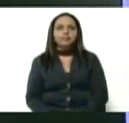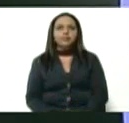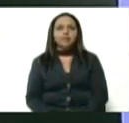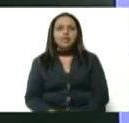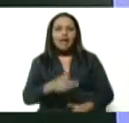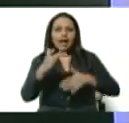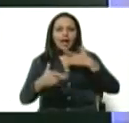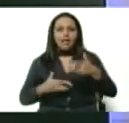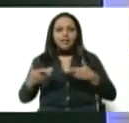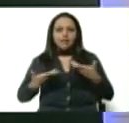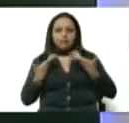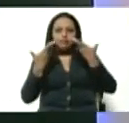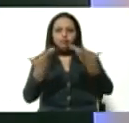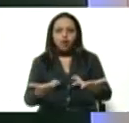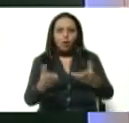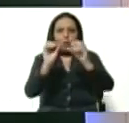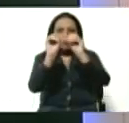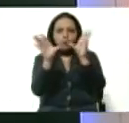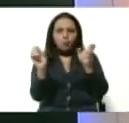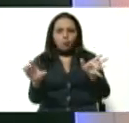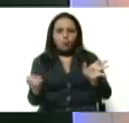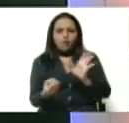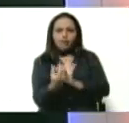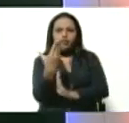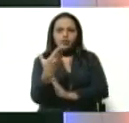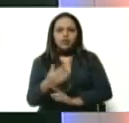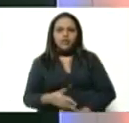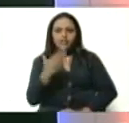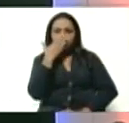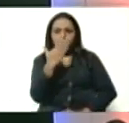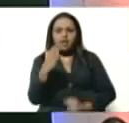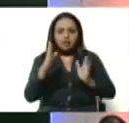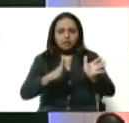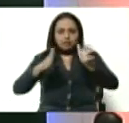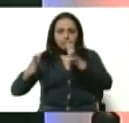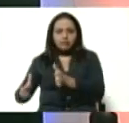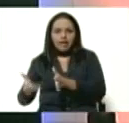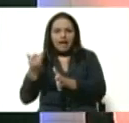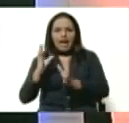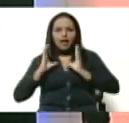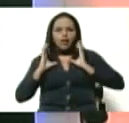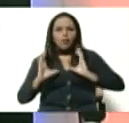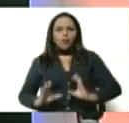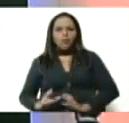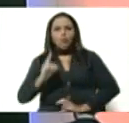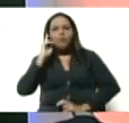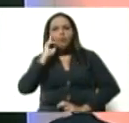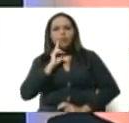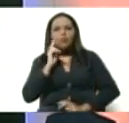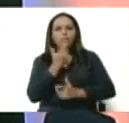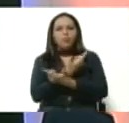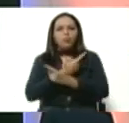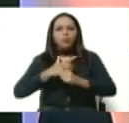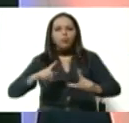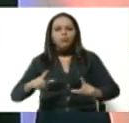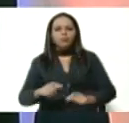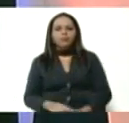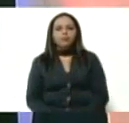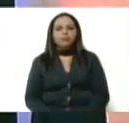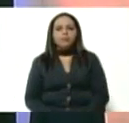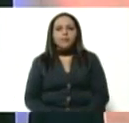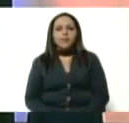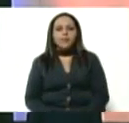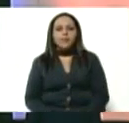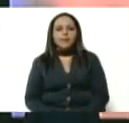de ofrenda floral ante el sarcófago que guarda los restos mortales del libertador y padre de la patria, Simón Bolívar,